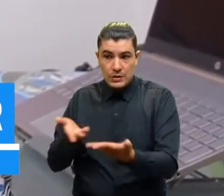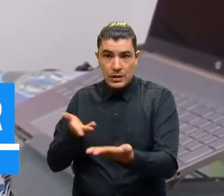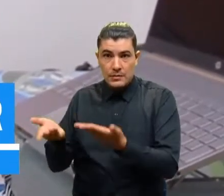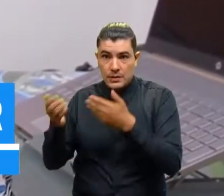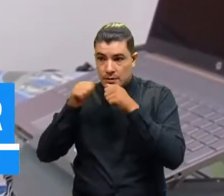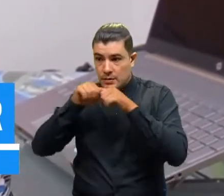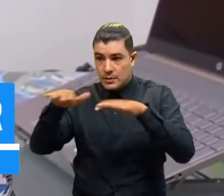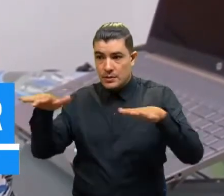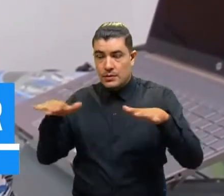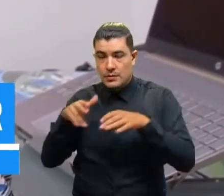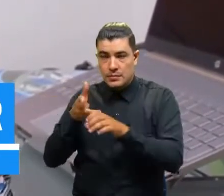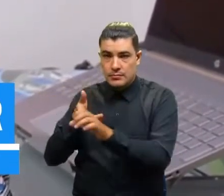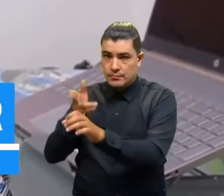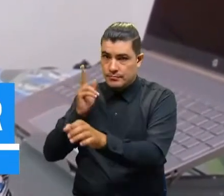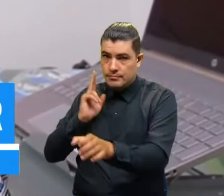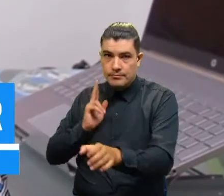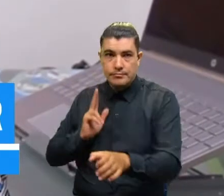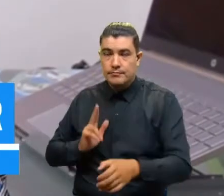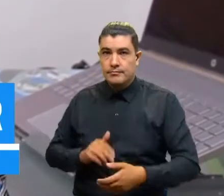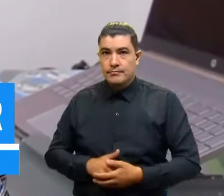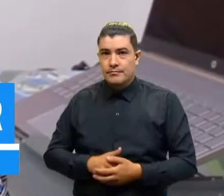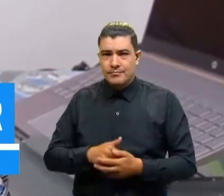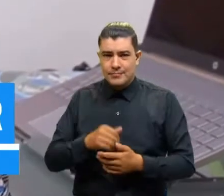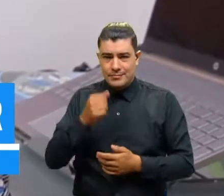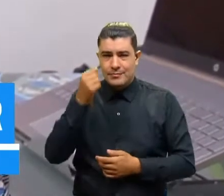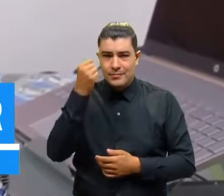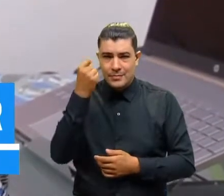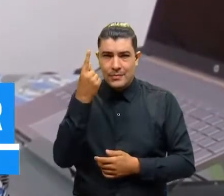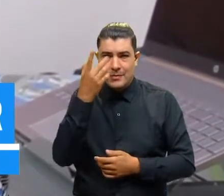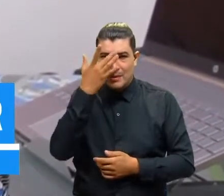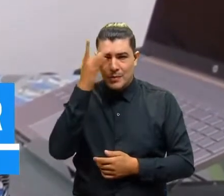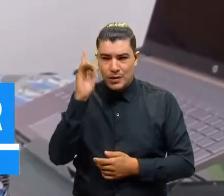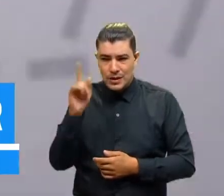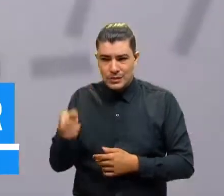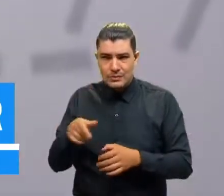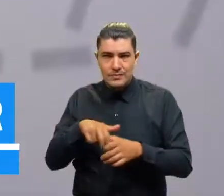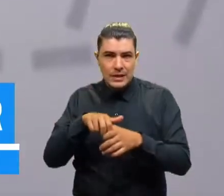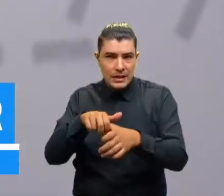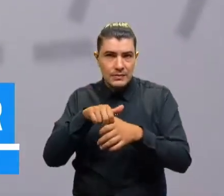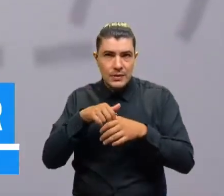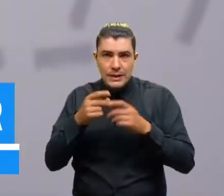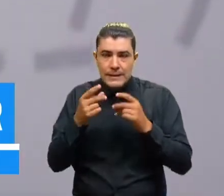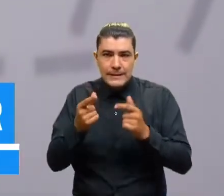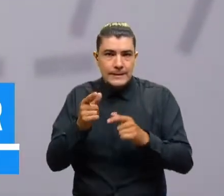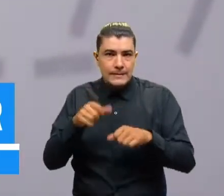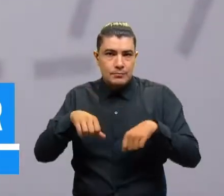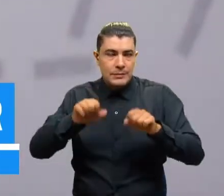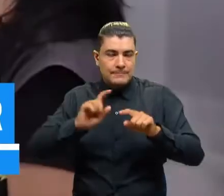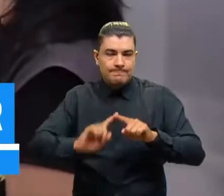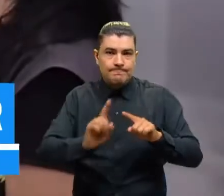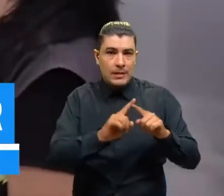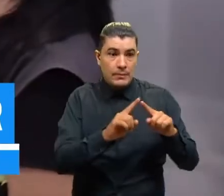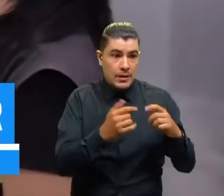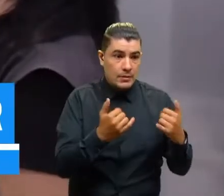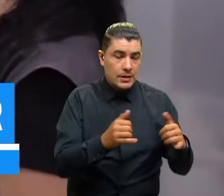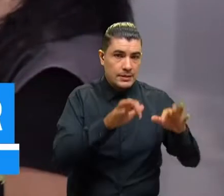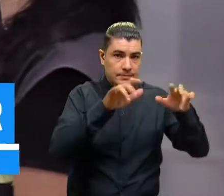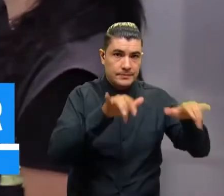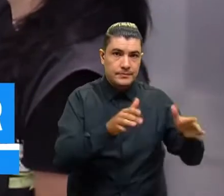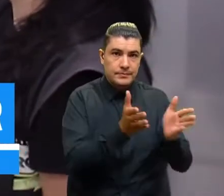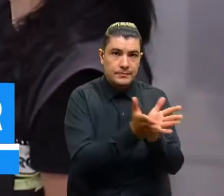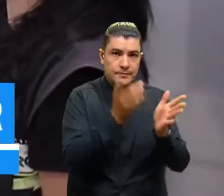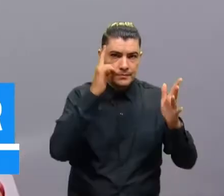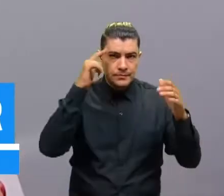público, entendemos por el tema de desplazamiento rápido. Frente a este convenio, ¿qué dice la Secretaría de